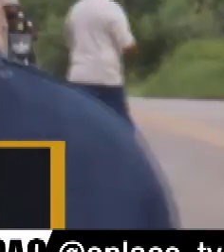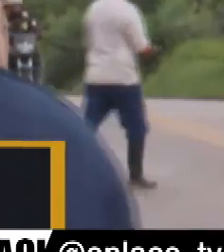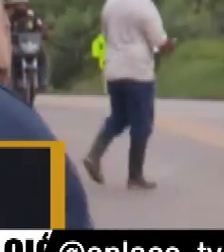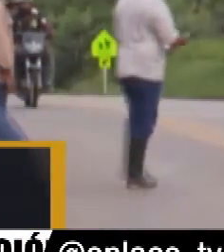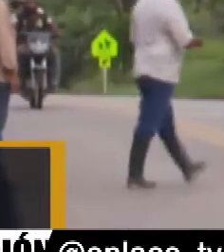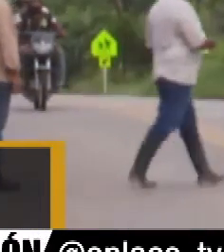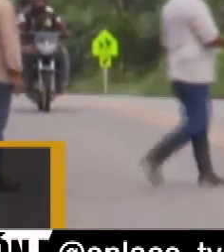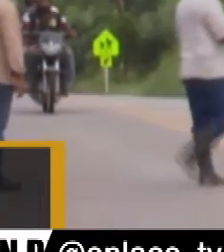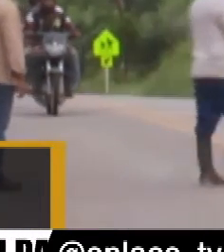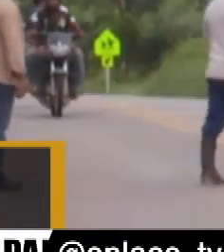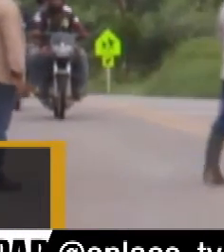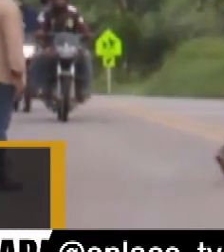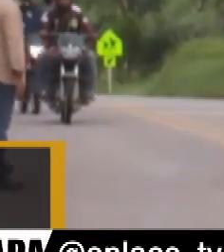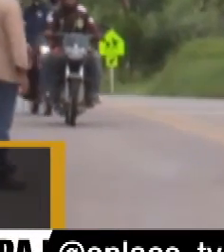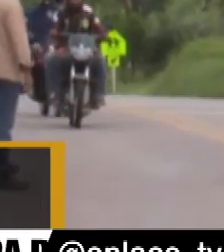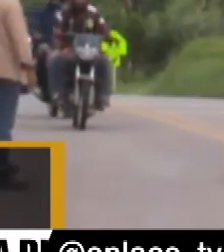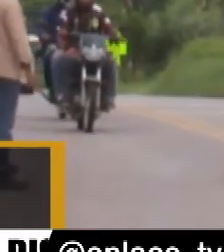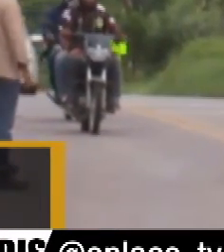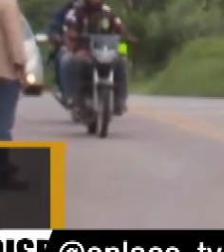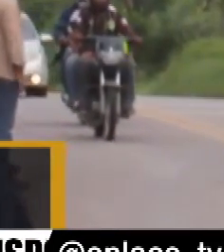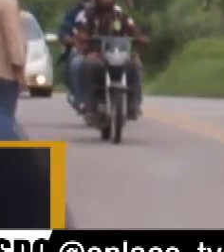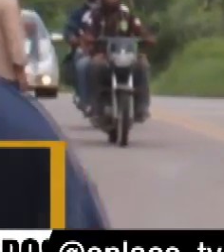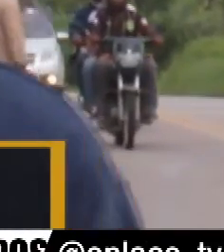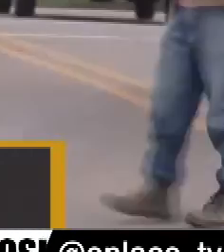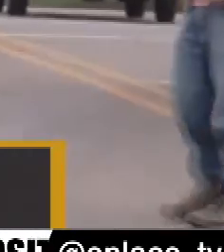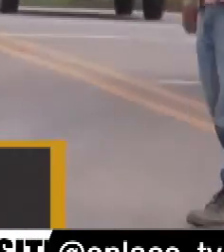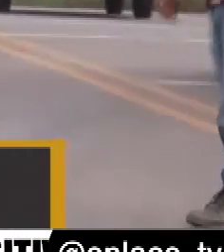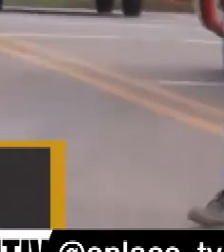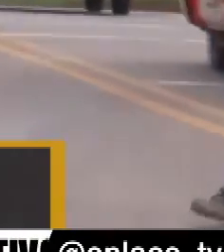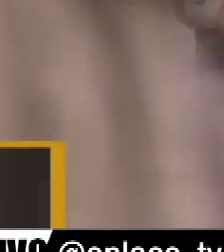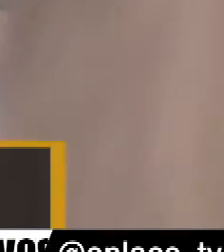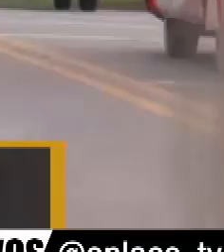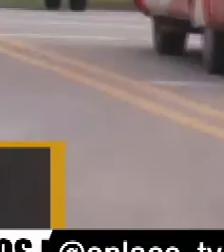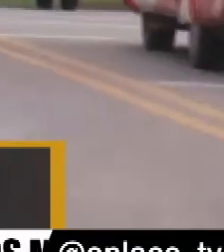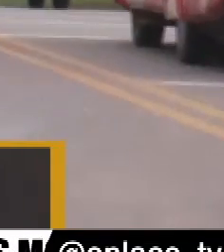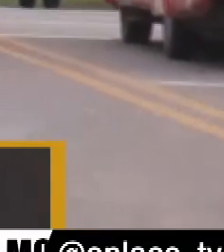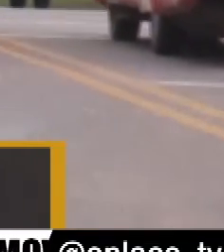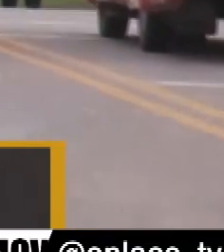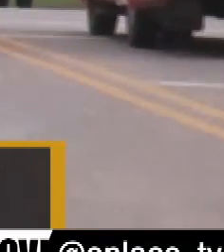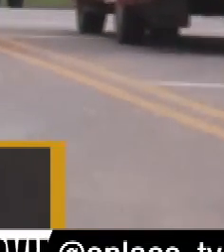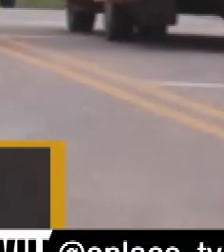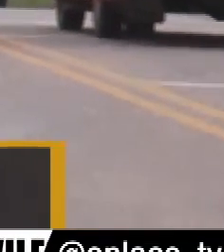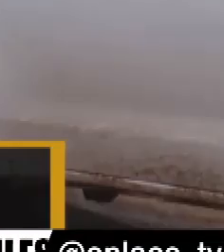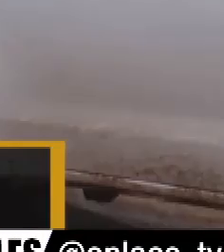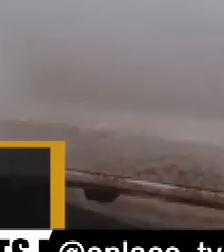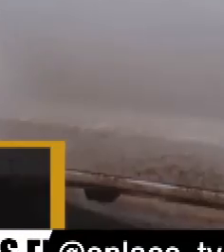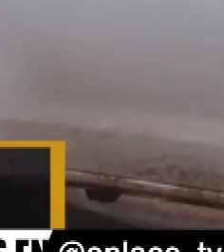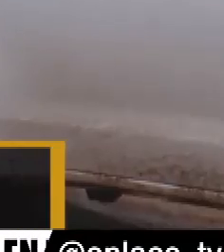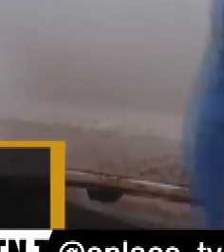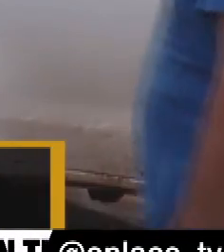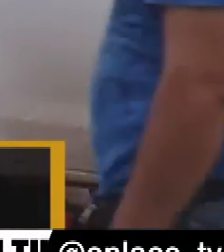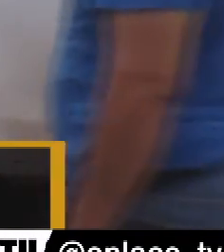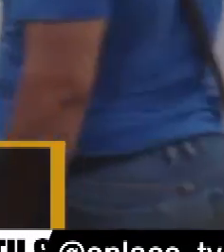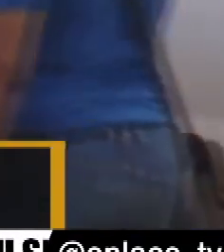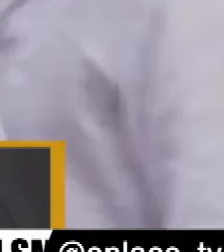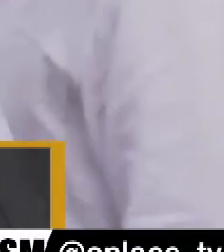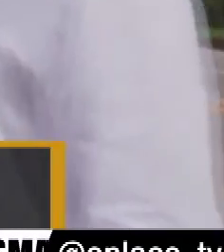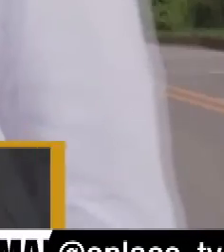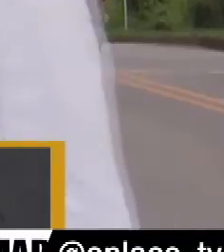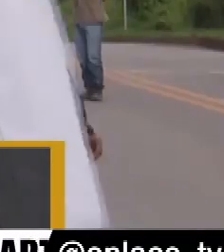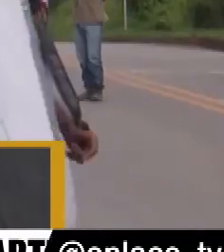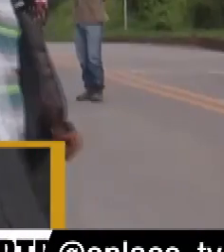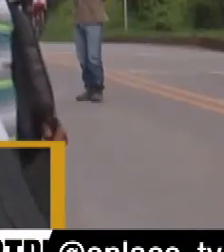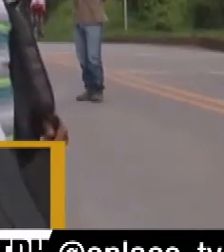las cuales nadie responde por estos comerciantes de Barranca Bermeja. Estos trabajadores y proveedores adelantan bloqueos parciales en la autopista a Bucaramanga. Si